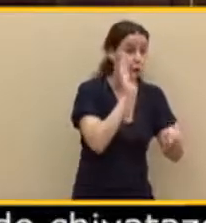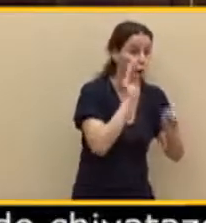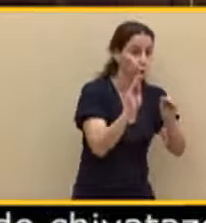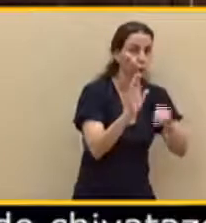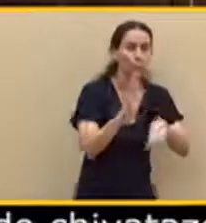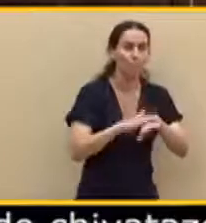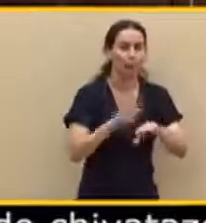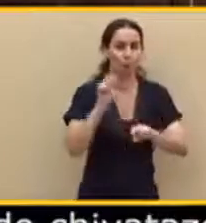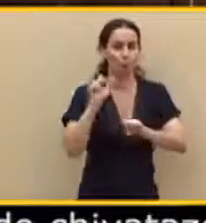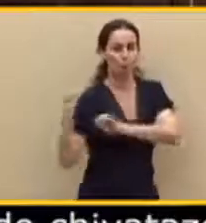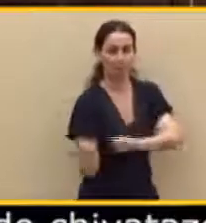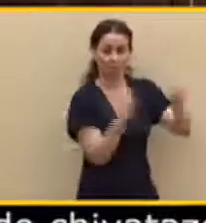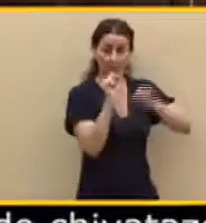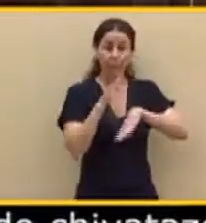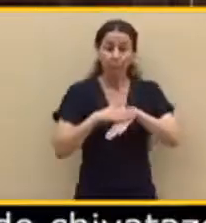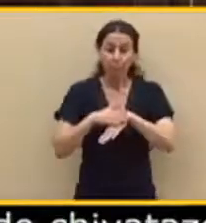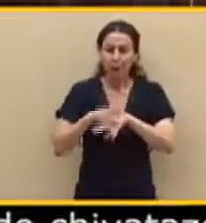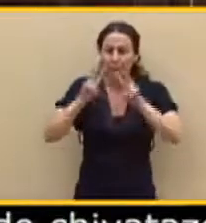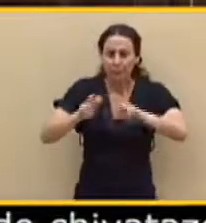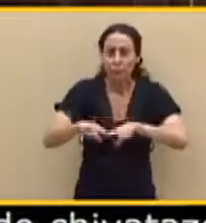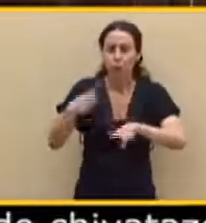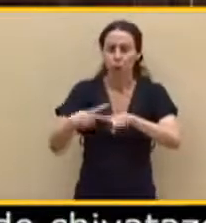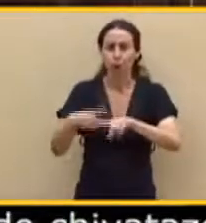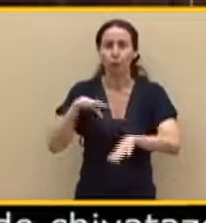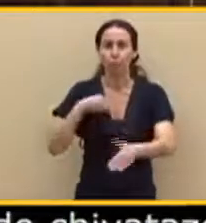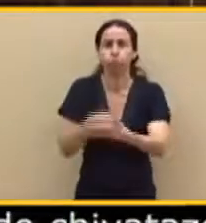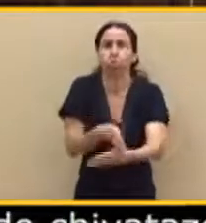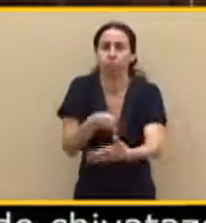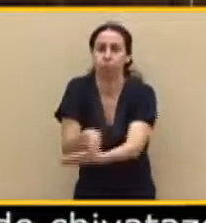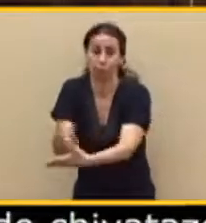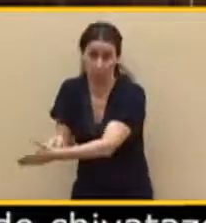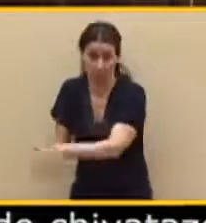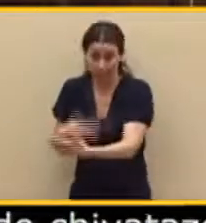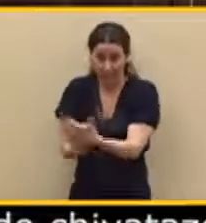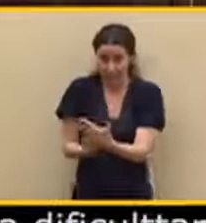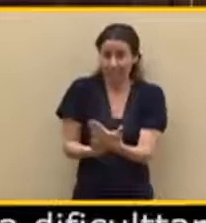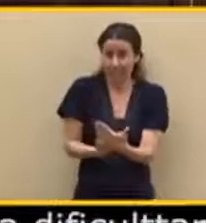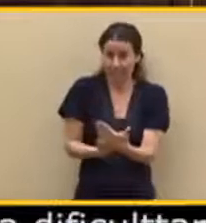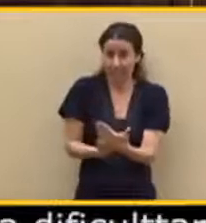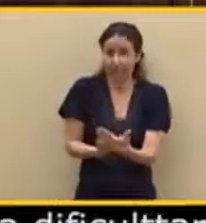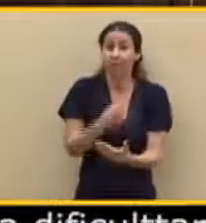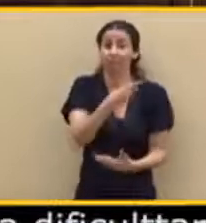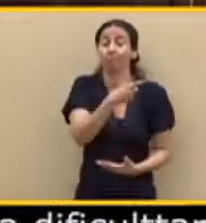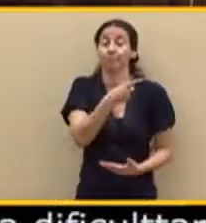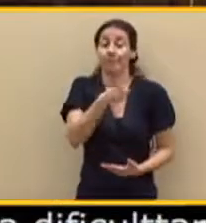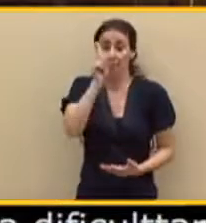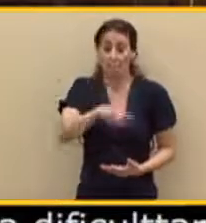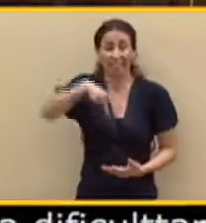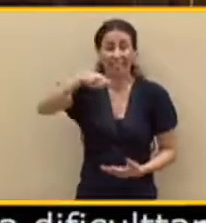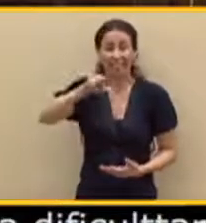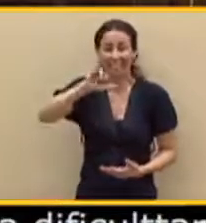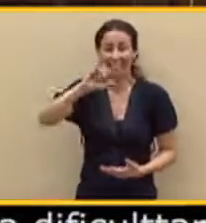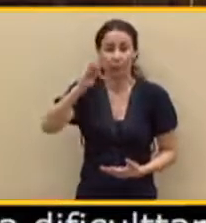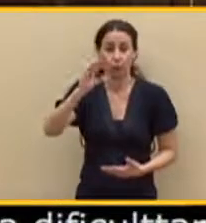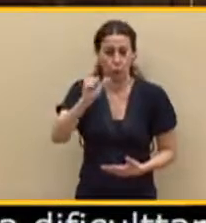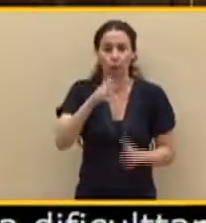las investigaciones. Los propios fiscales del caso Lezo apuntan a su número dos, señor Zoido, el señor Nieto, como fuente del chivatazo